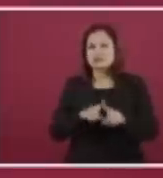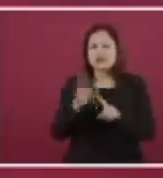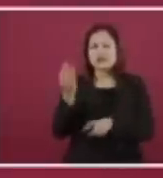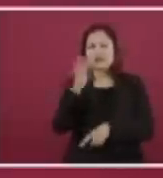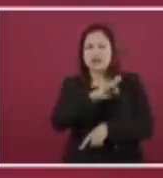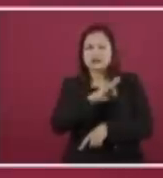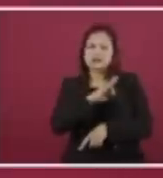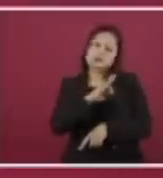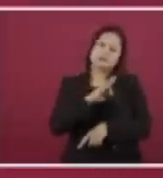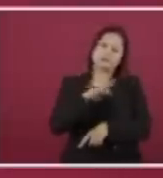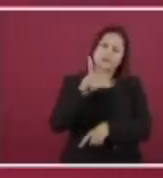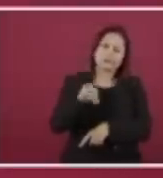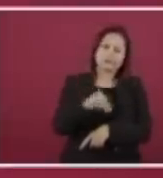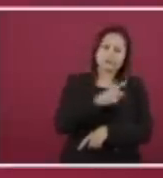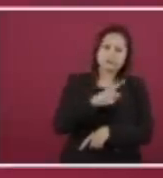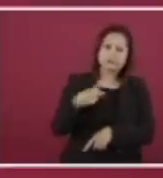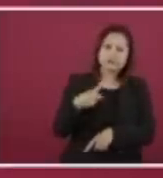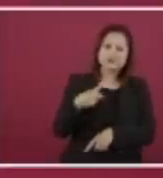ficticias